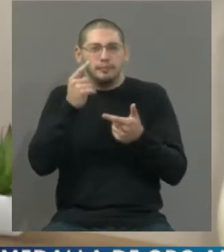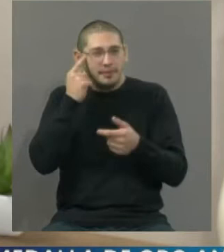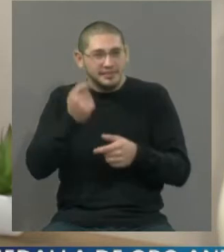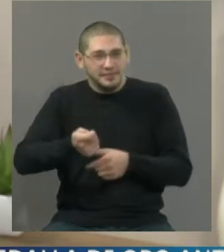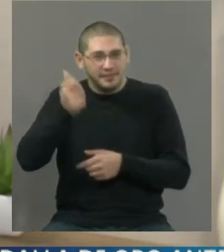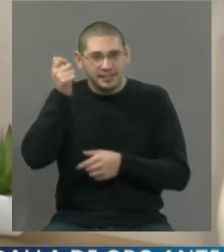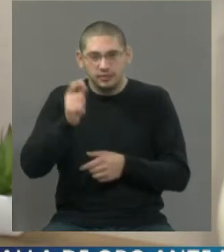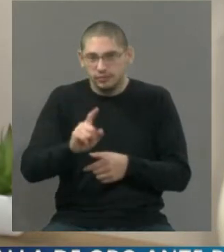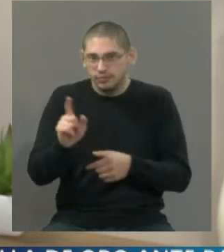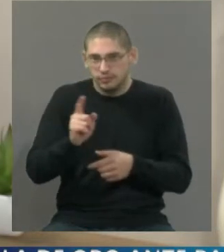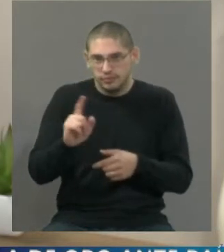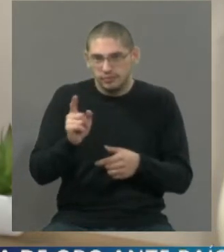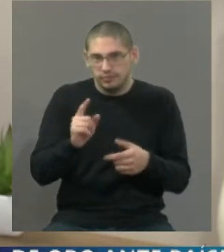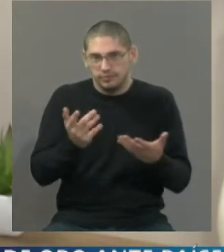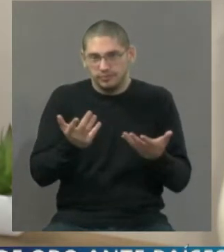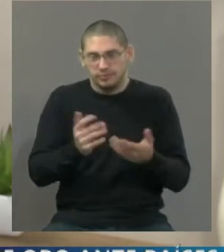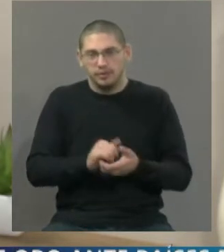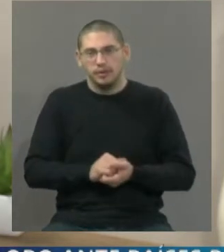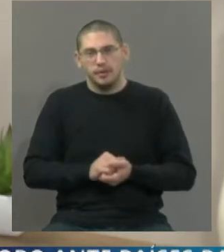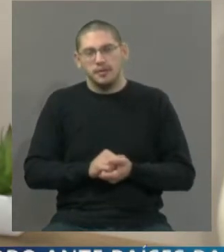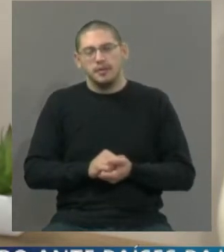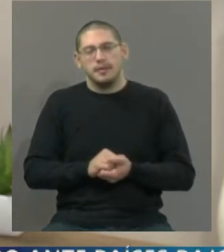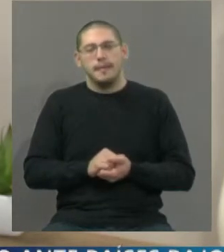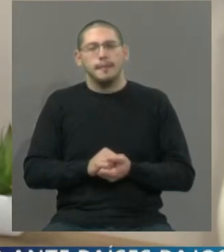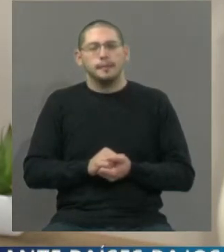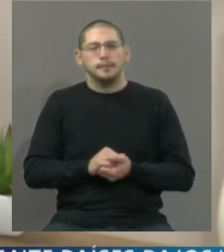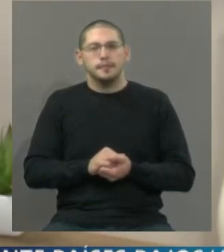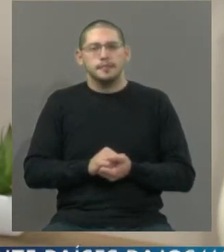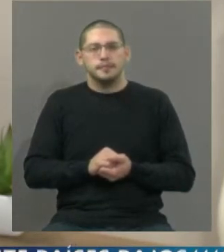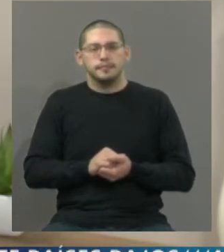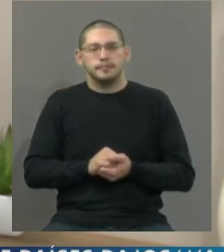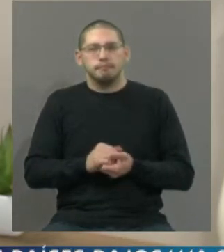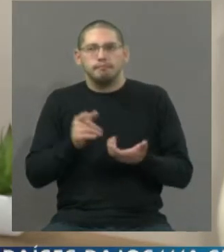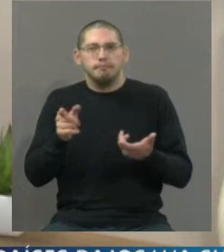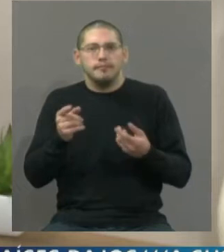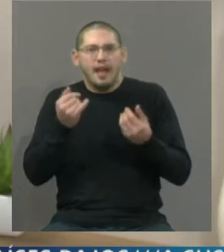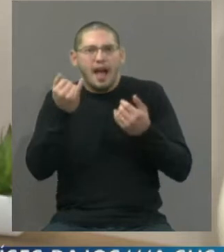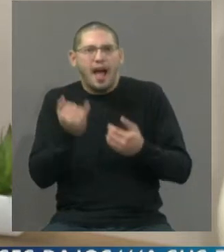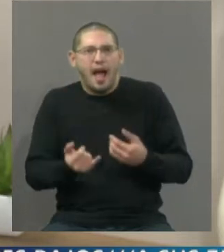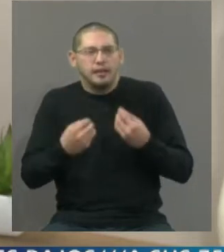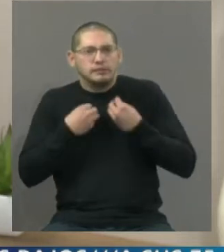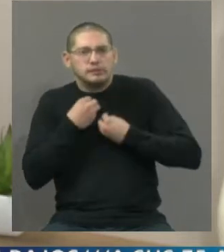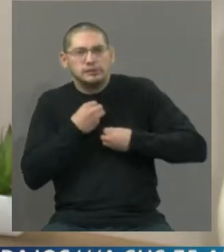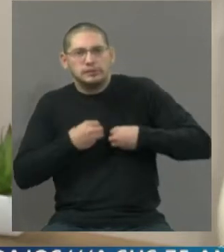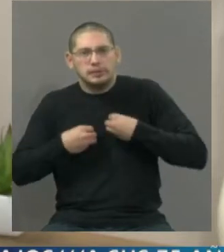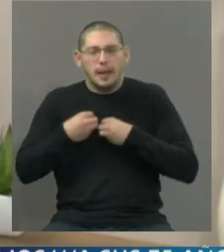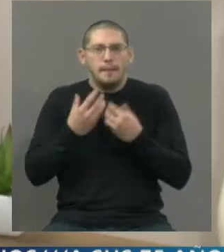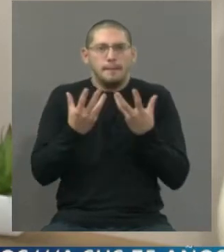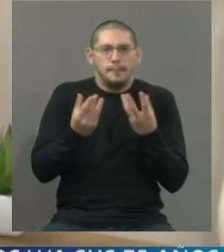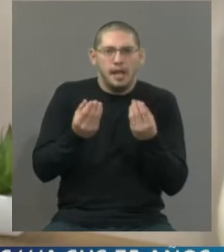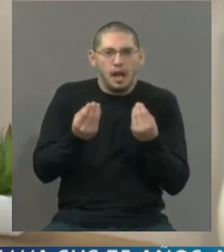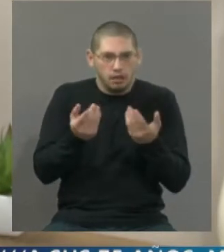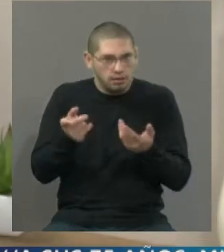fácil lo que emprendió, y volvemos a lo mismo, ¿no? Esto de los temores, sabemos que tenía problemas de salud,